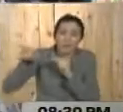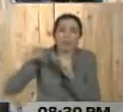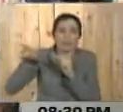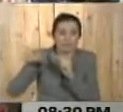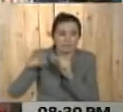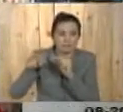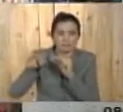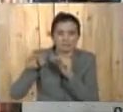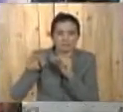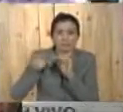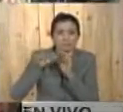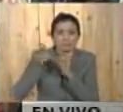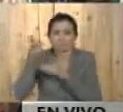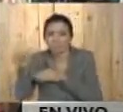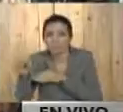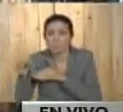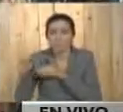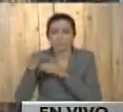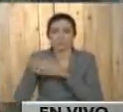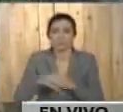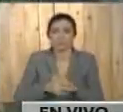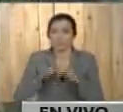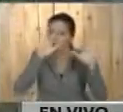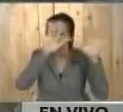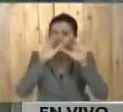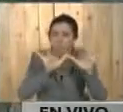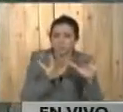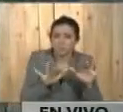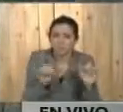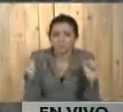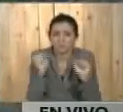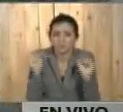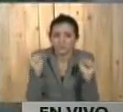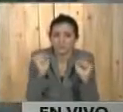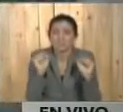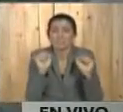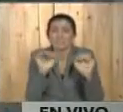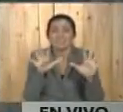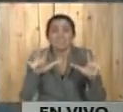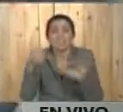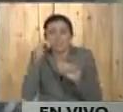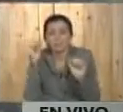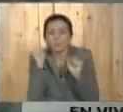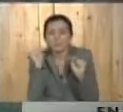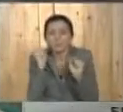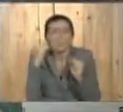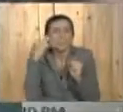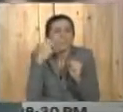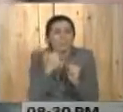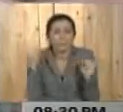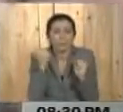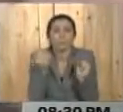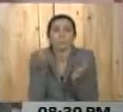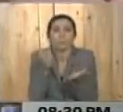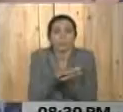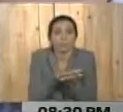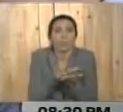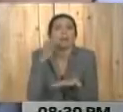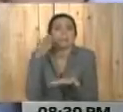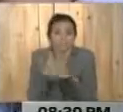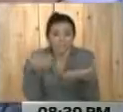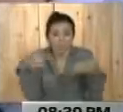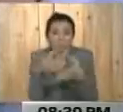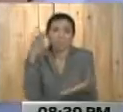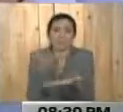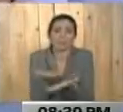10 grados bajo cero, y les cayó una nevada como de 10 días. Se congelaron, murieron la mitad de los